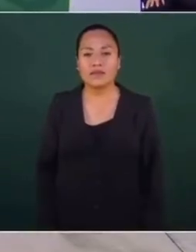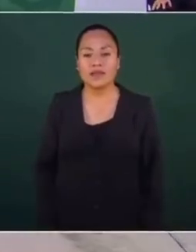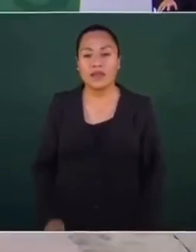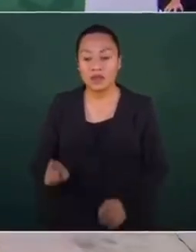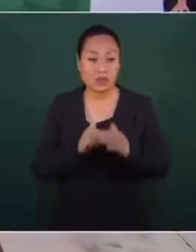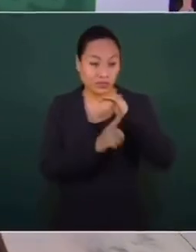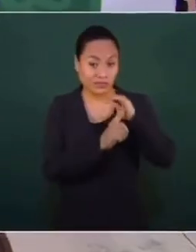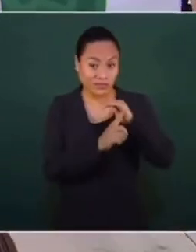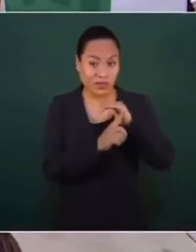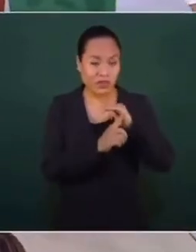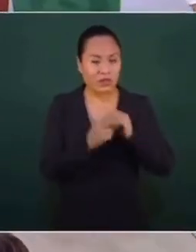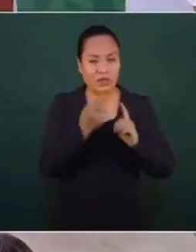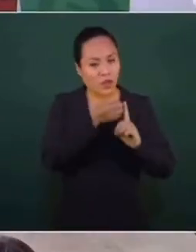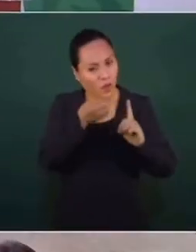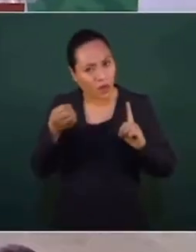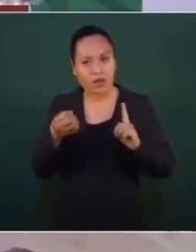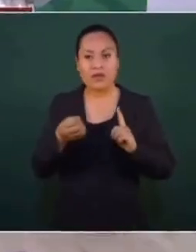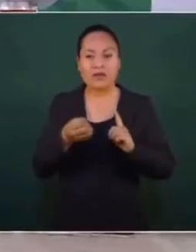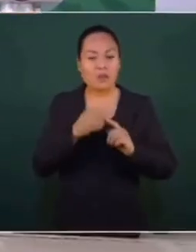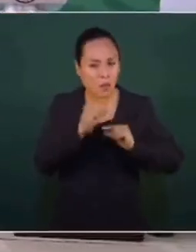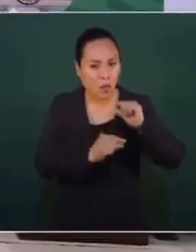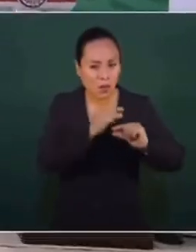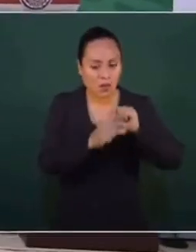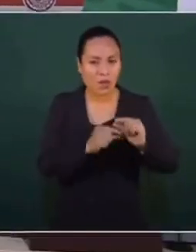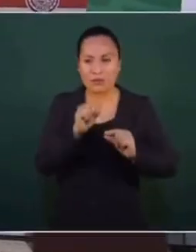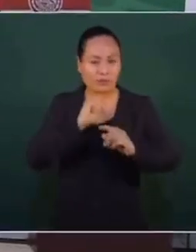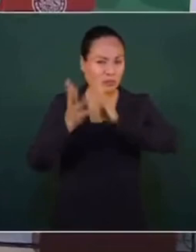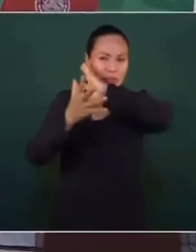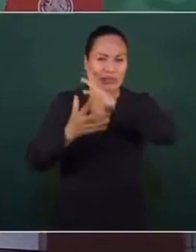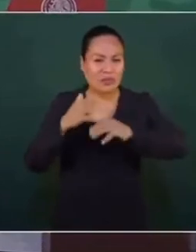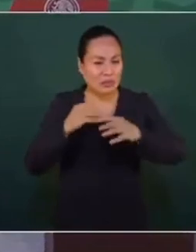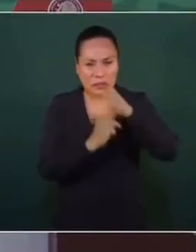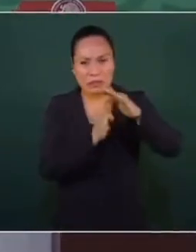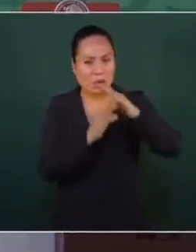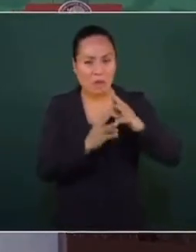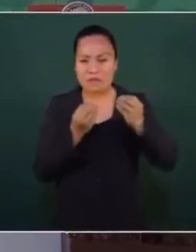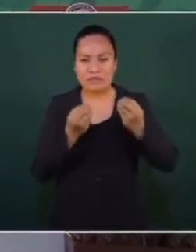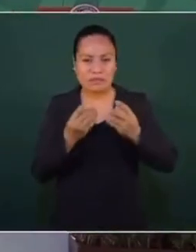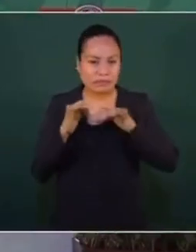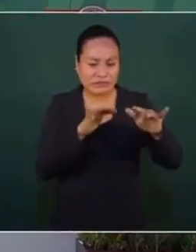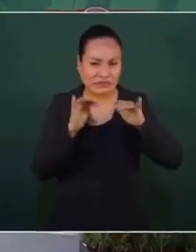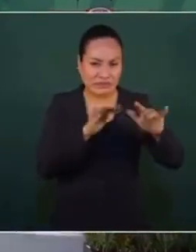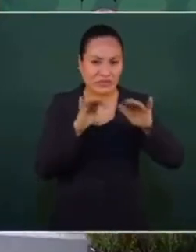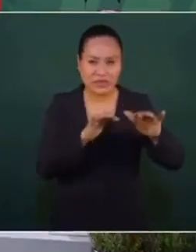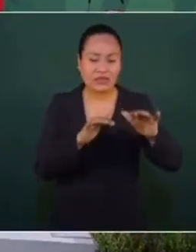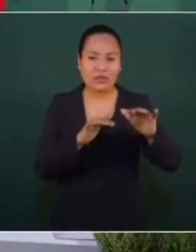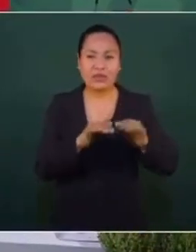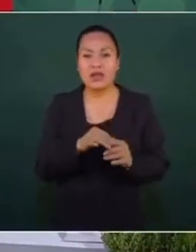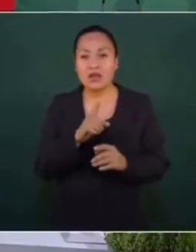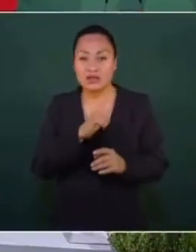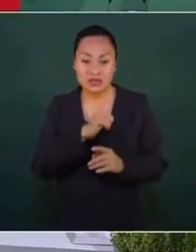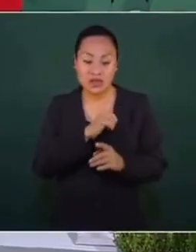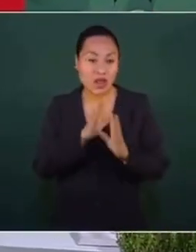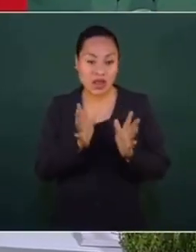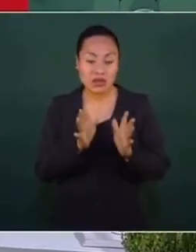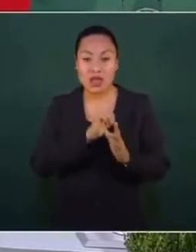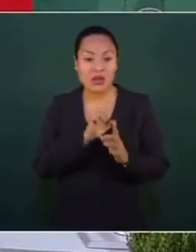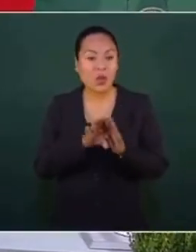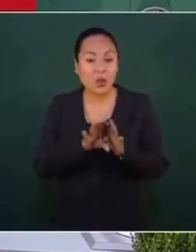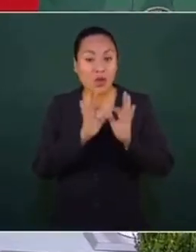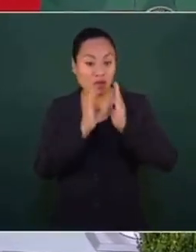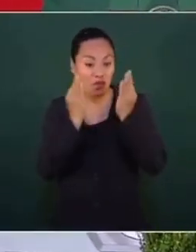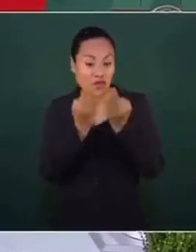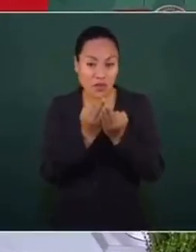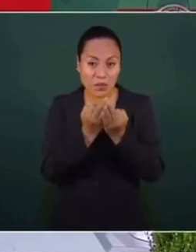ordenar el flujo, evitando el desorden, la violencia y garantizando los derechos humanos. Sin embargo, no debemos quedarnos solo en la aplicación de medidas